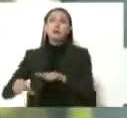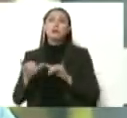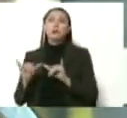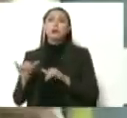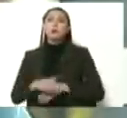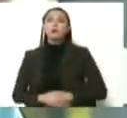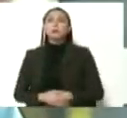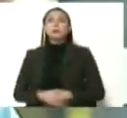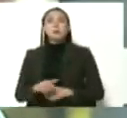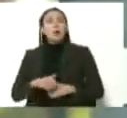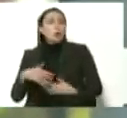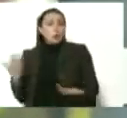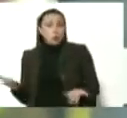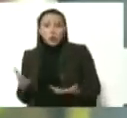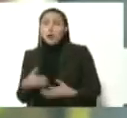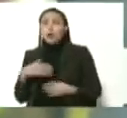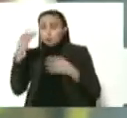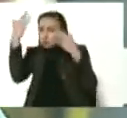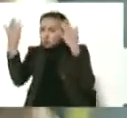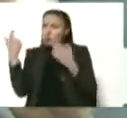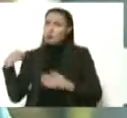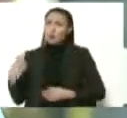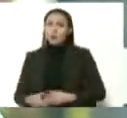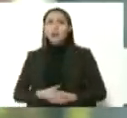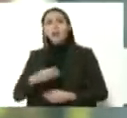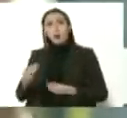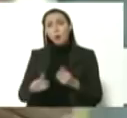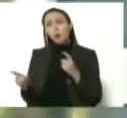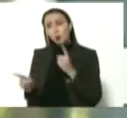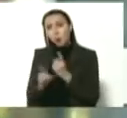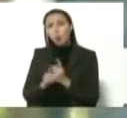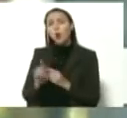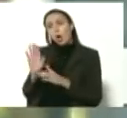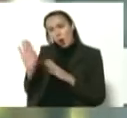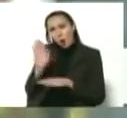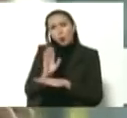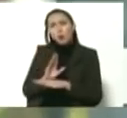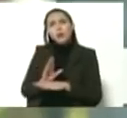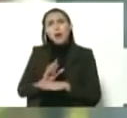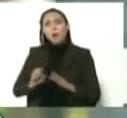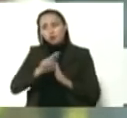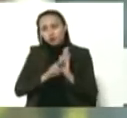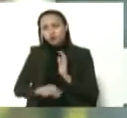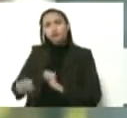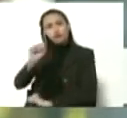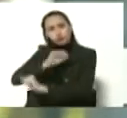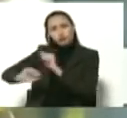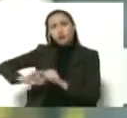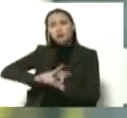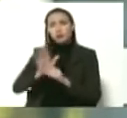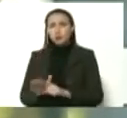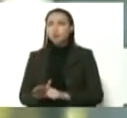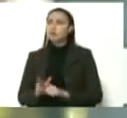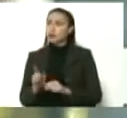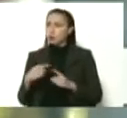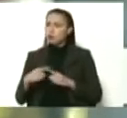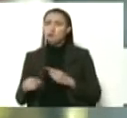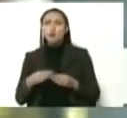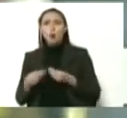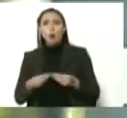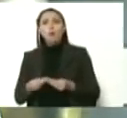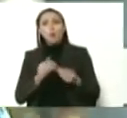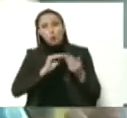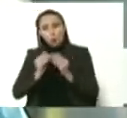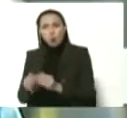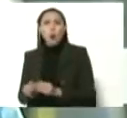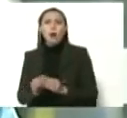se pierda pues la ilusión y que se puedan promover estos concursos con las medidas de bioseguridad y evitamos así el desplazamiento de esas comunidades